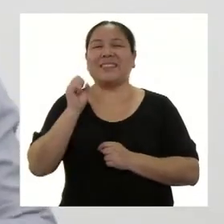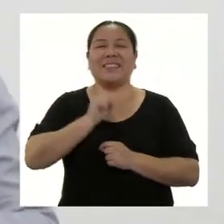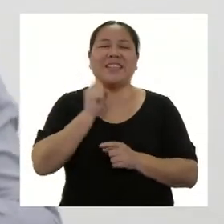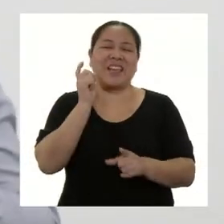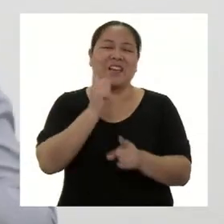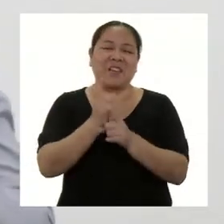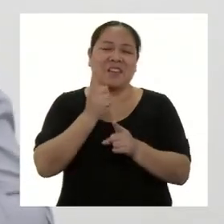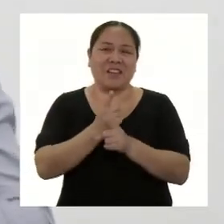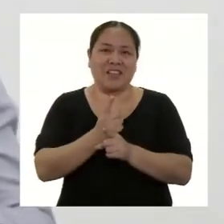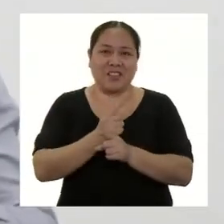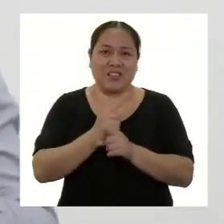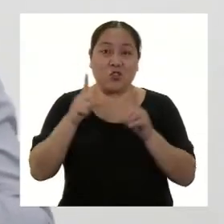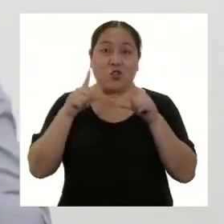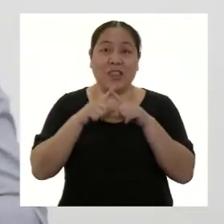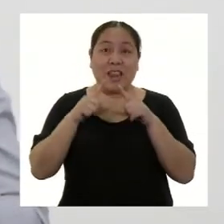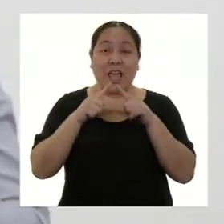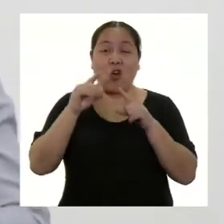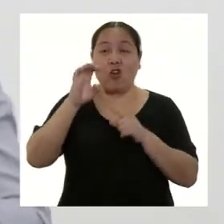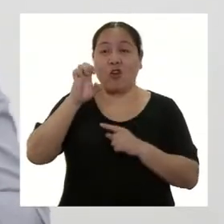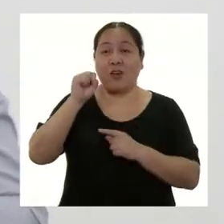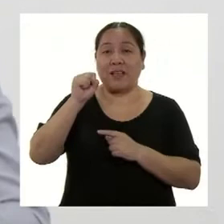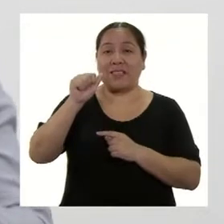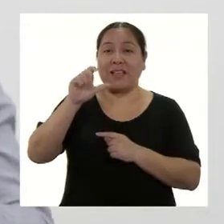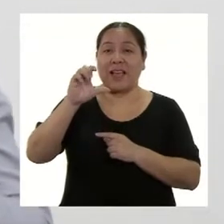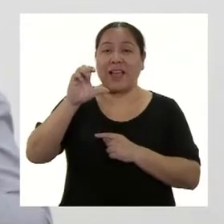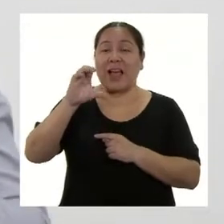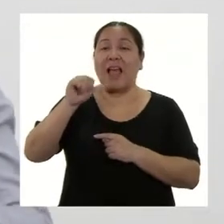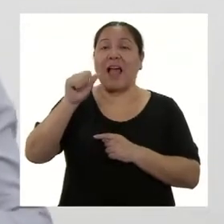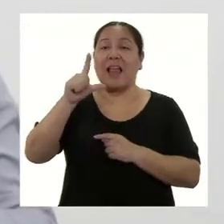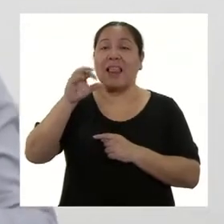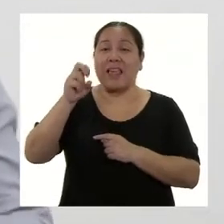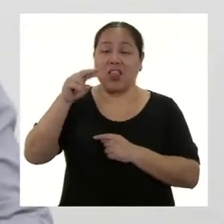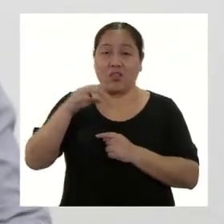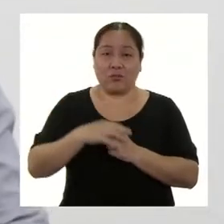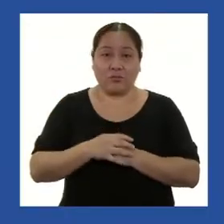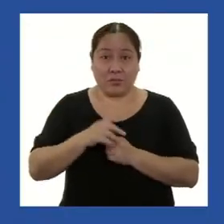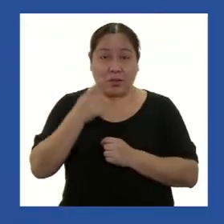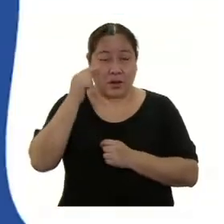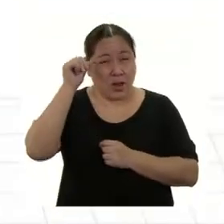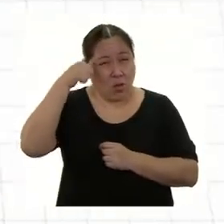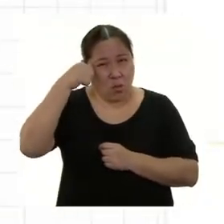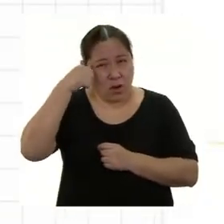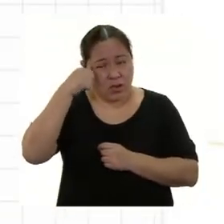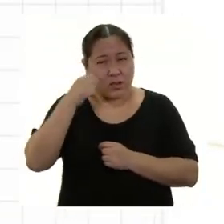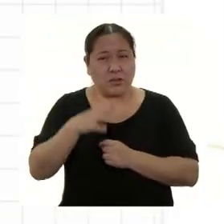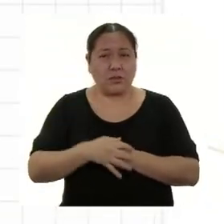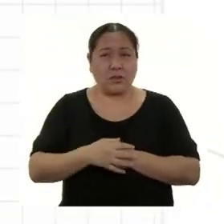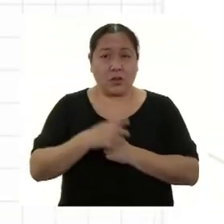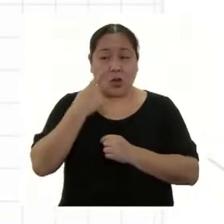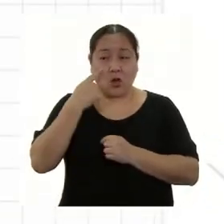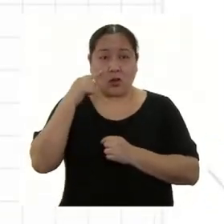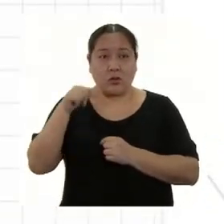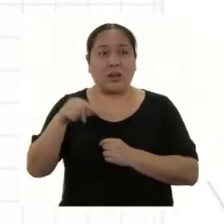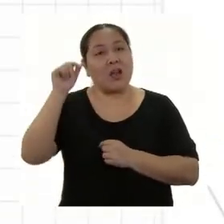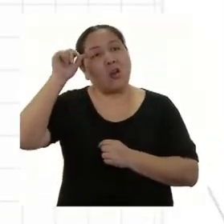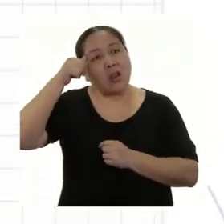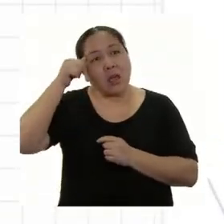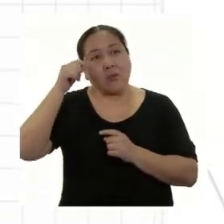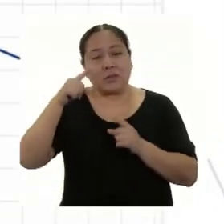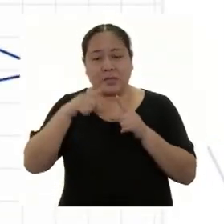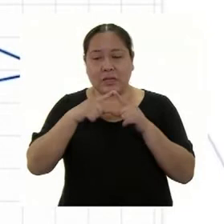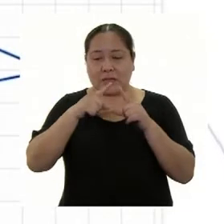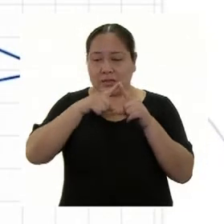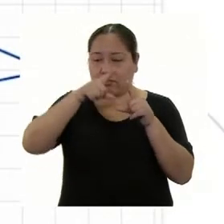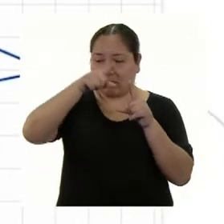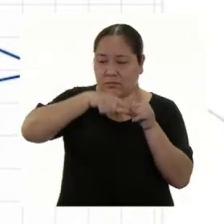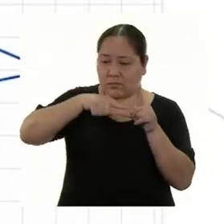Así es. ¿Y te acuerdas qué otras cosas conocimos de los triángulos la vez pasada? Recordamos que el triángulo es la región